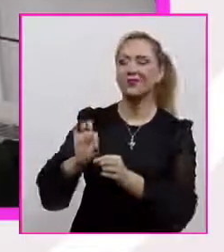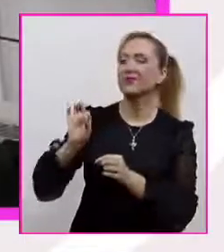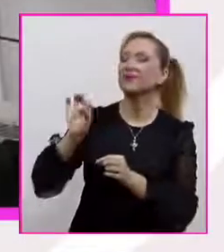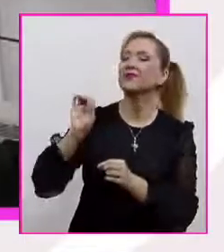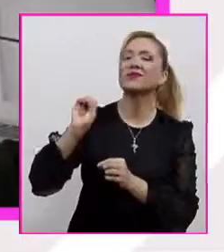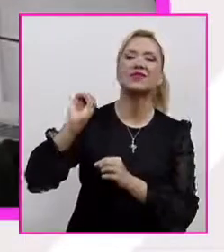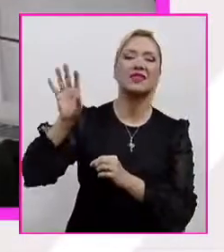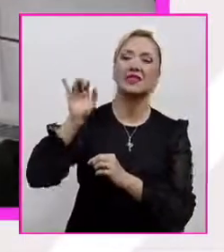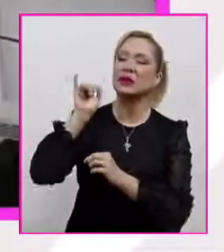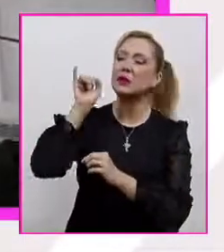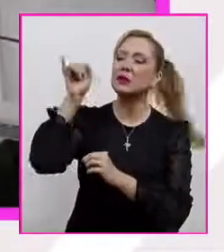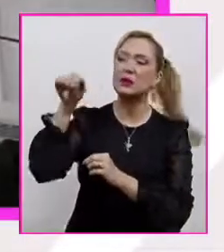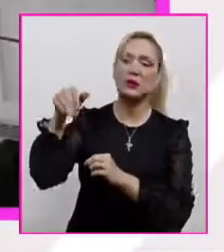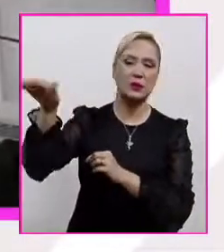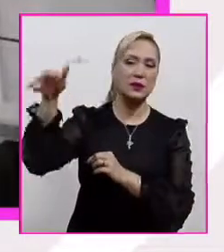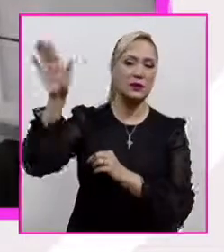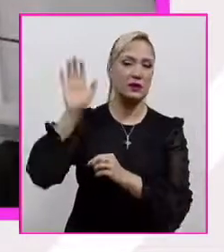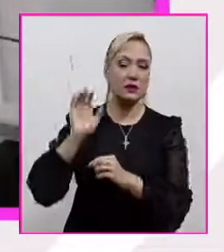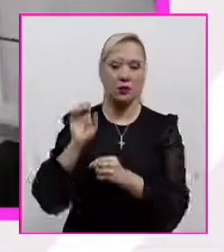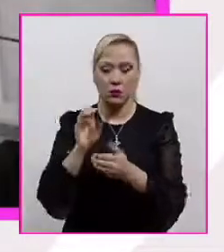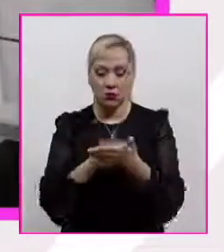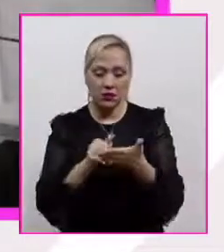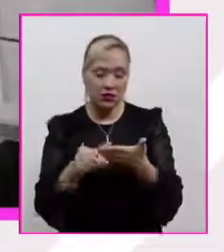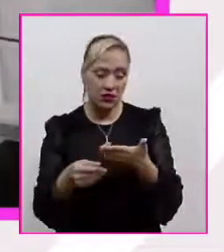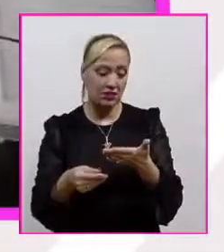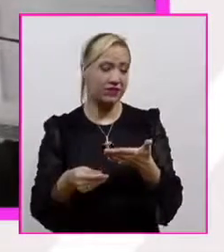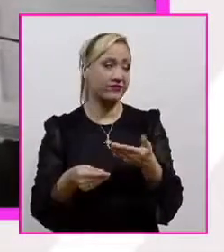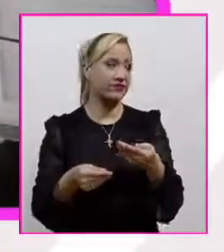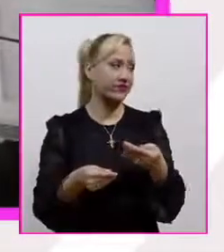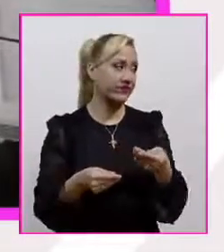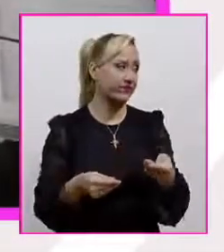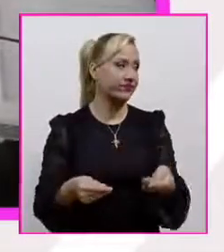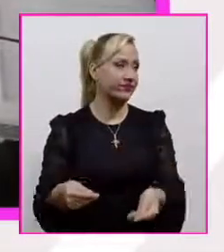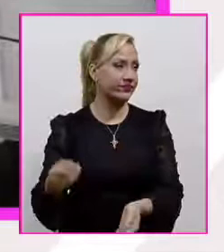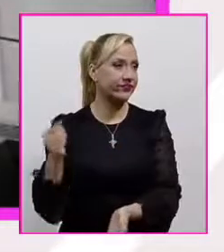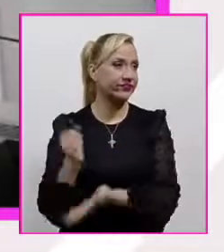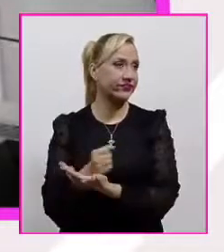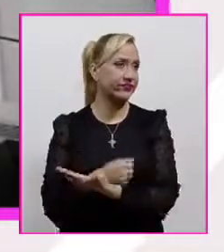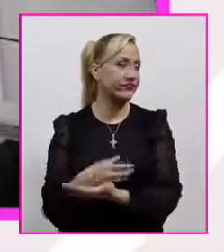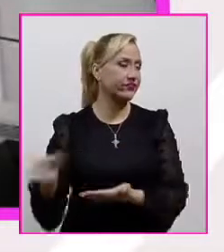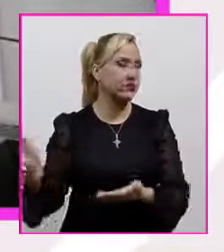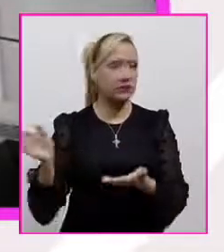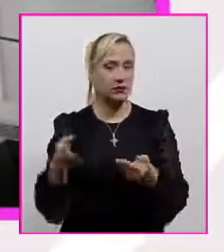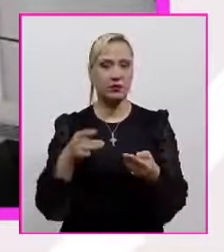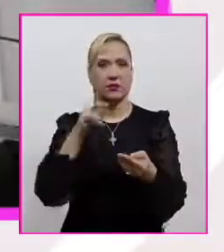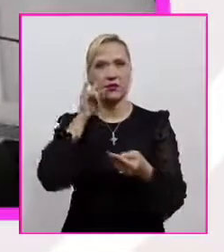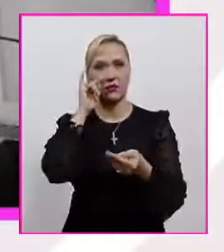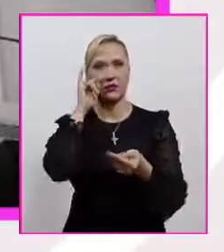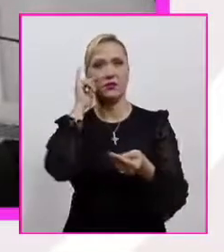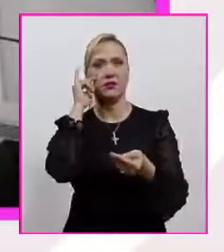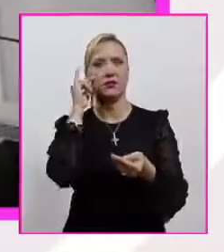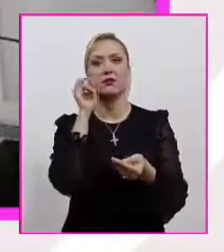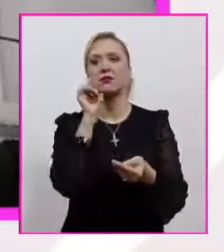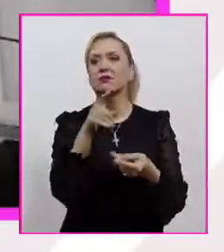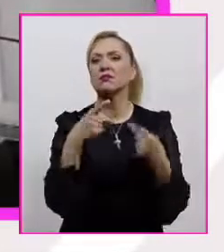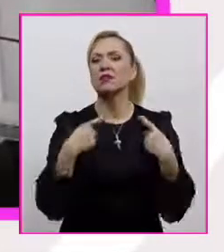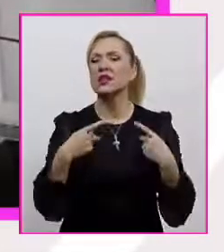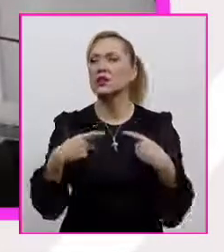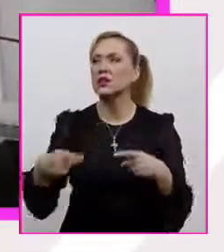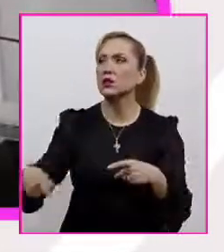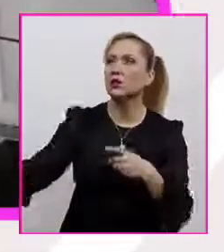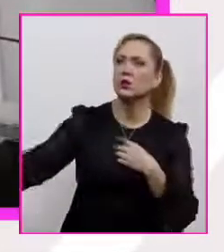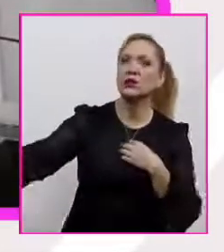el tono de piel, por el documento que muestran. Nos encontramos ante algunos cuestionamientos por parte de las mismas personas que